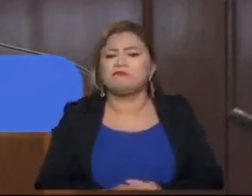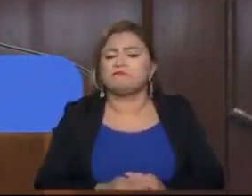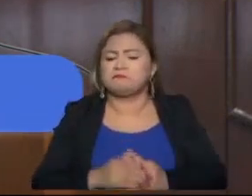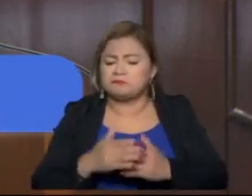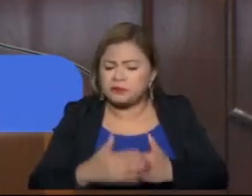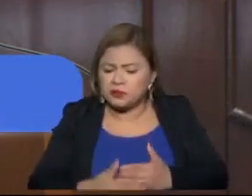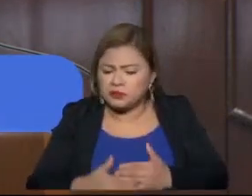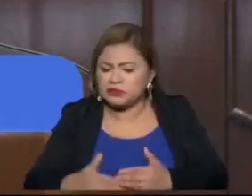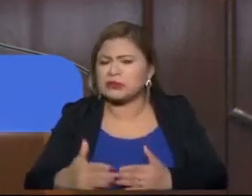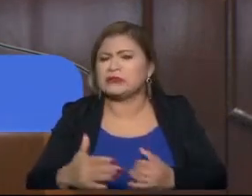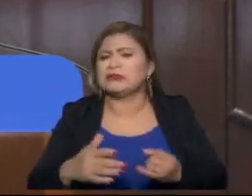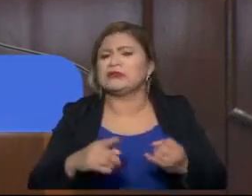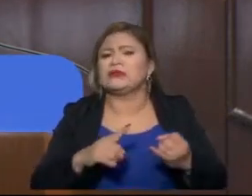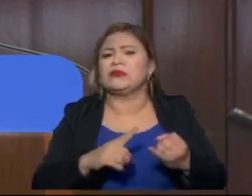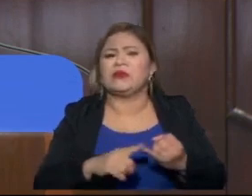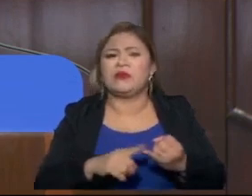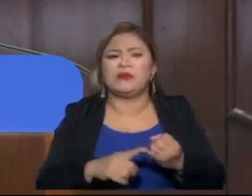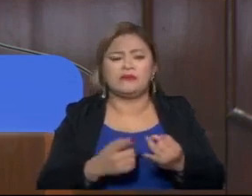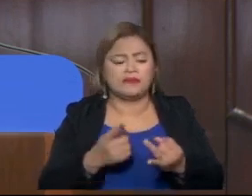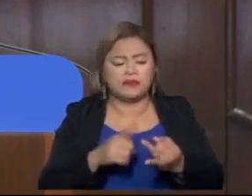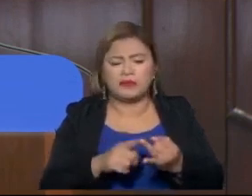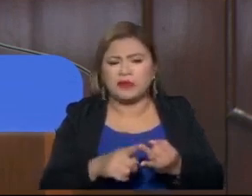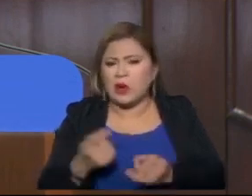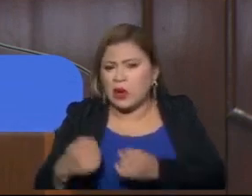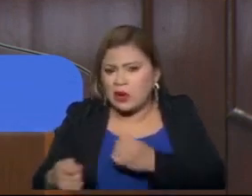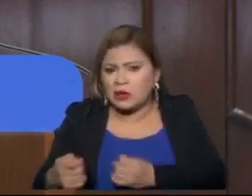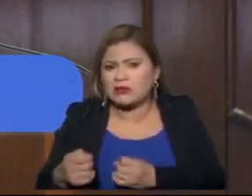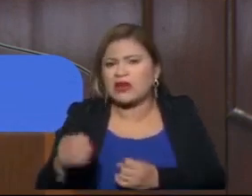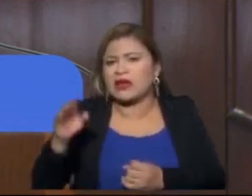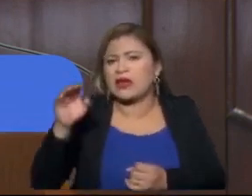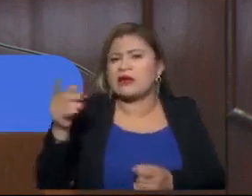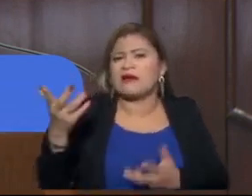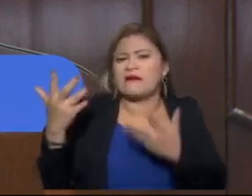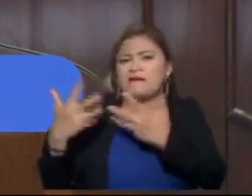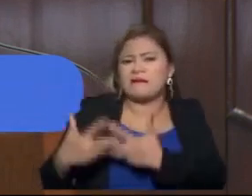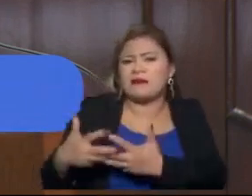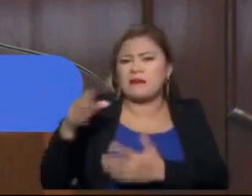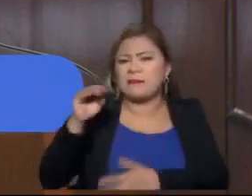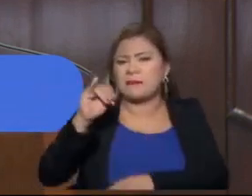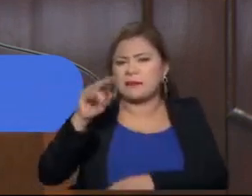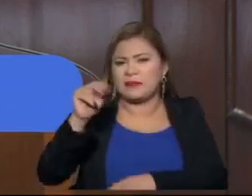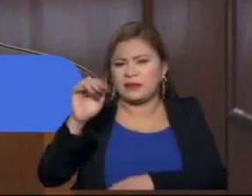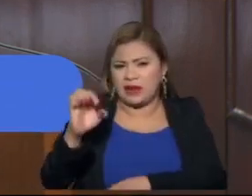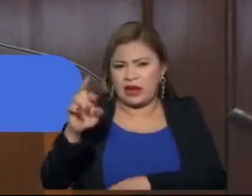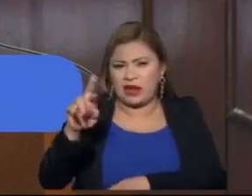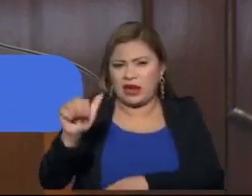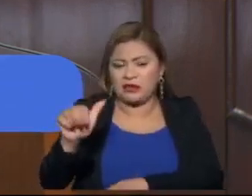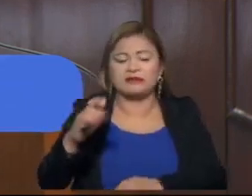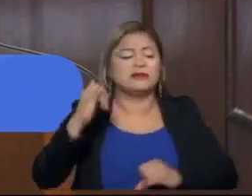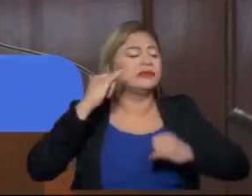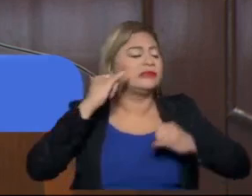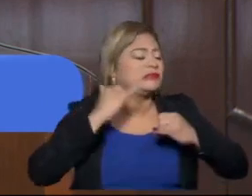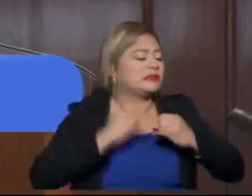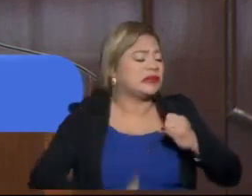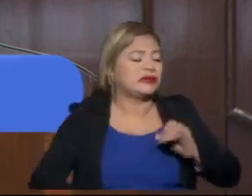procesamiento y comercialización de minera de Panamá ya